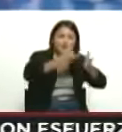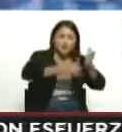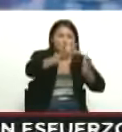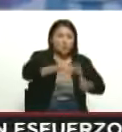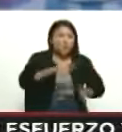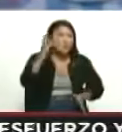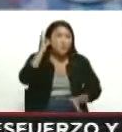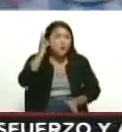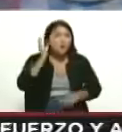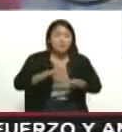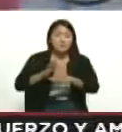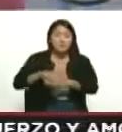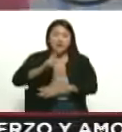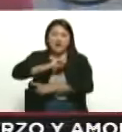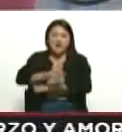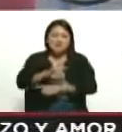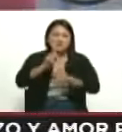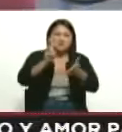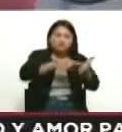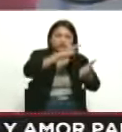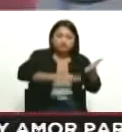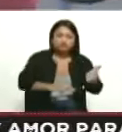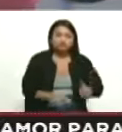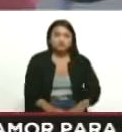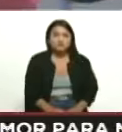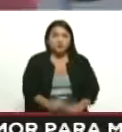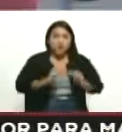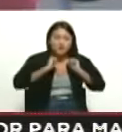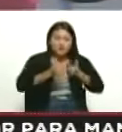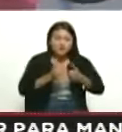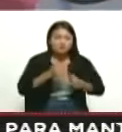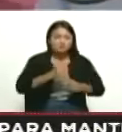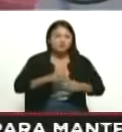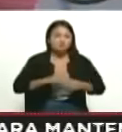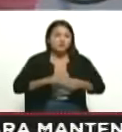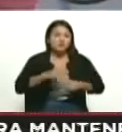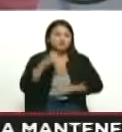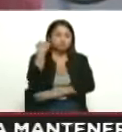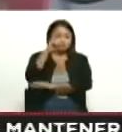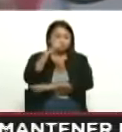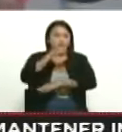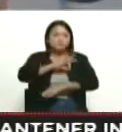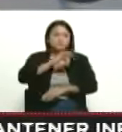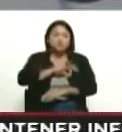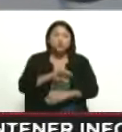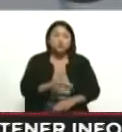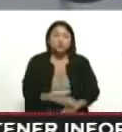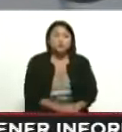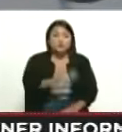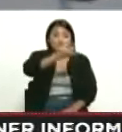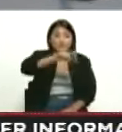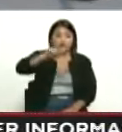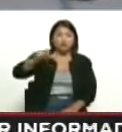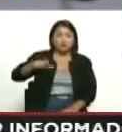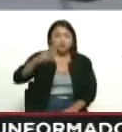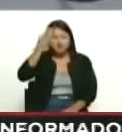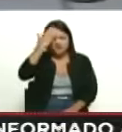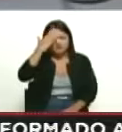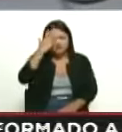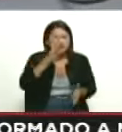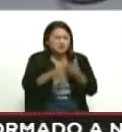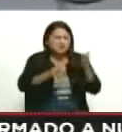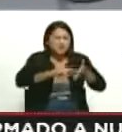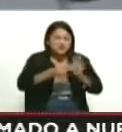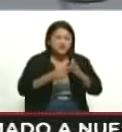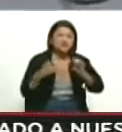siendo vetada por el régimen es poniendo en marcha la desobediencia civil. Ya nosotros sabemos qué significa desobediencia